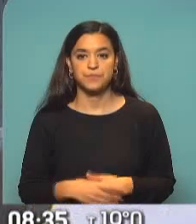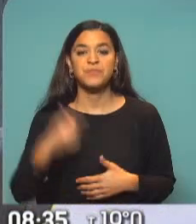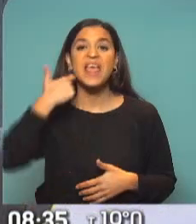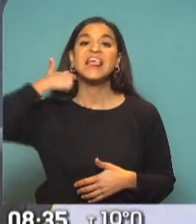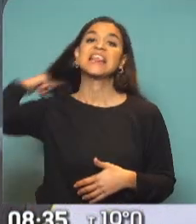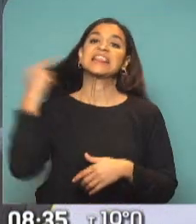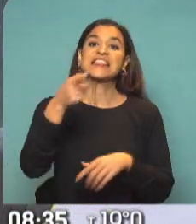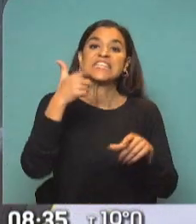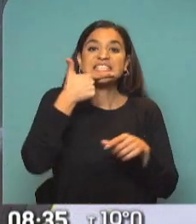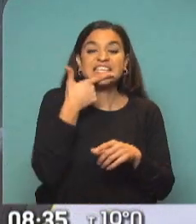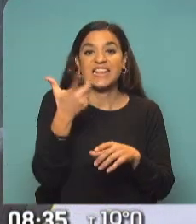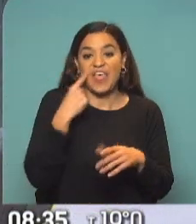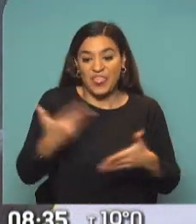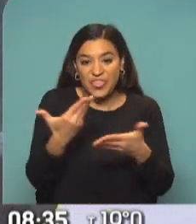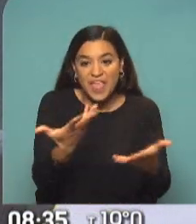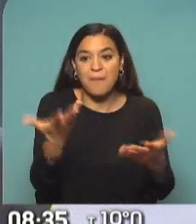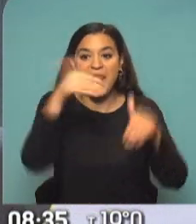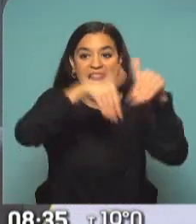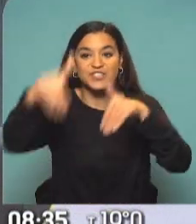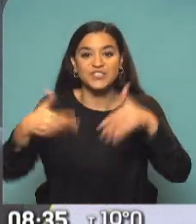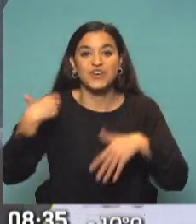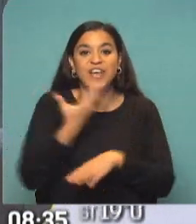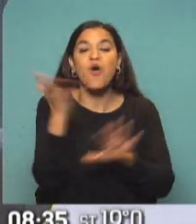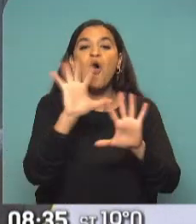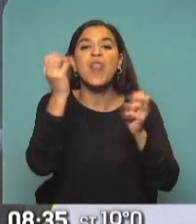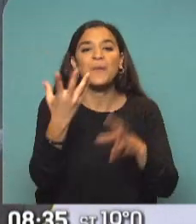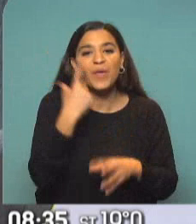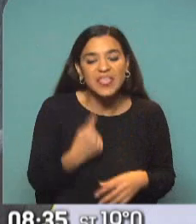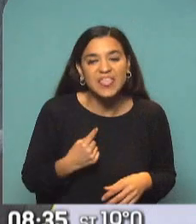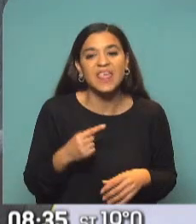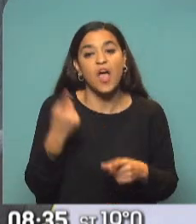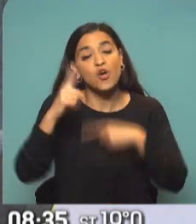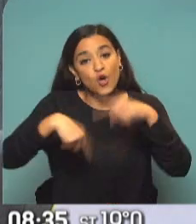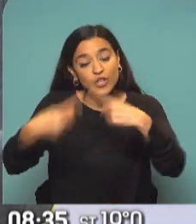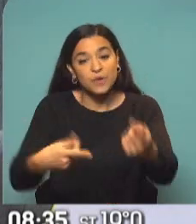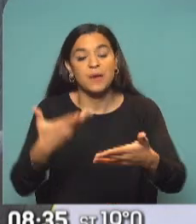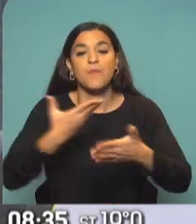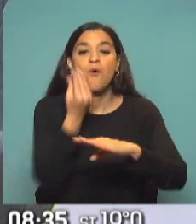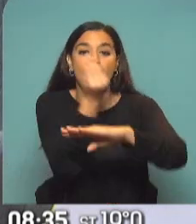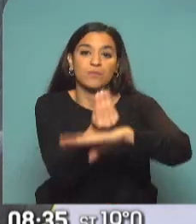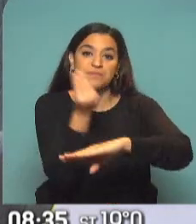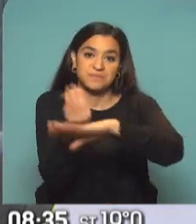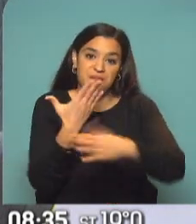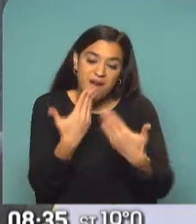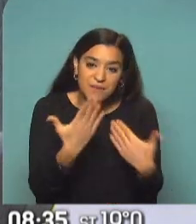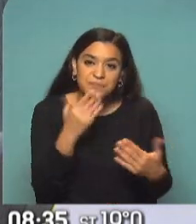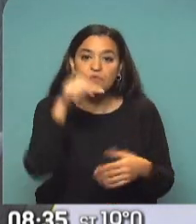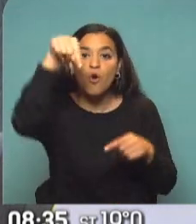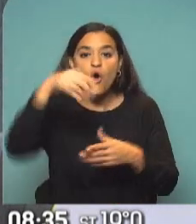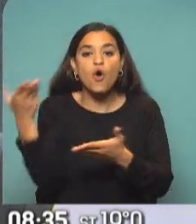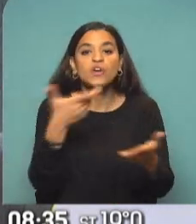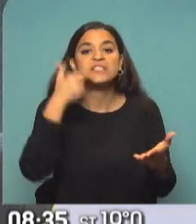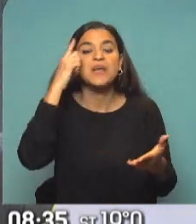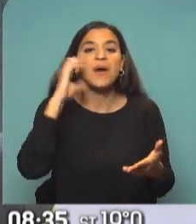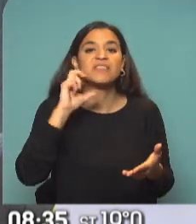17 días faltan para las elecciones generales. Buen día, Fernando. Buen día, muy bien. Y seguimos dialogando con candidatos. Hoy recibimos a